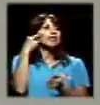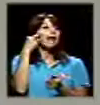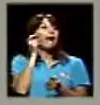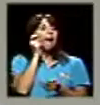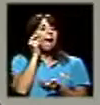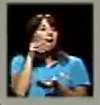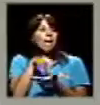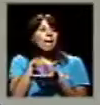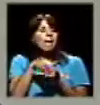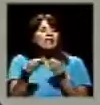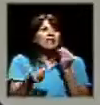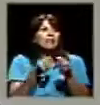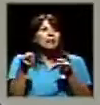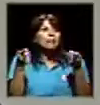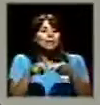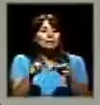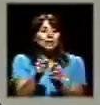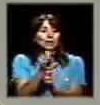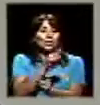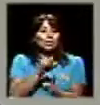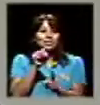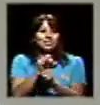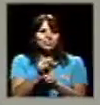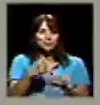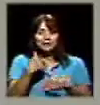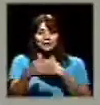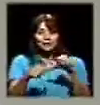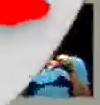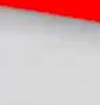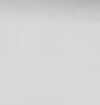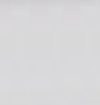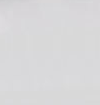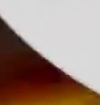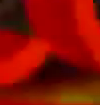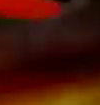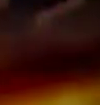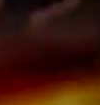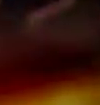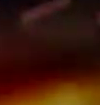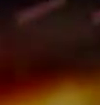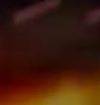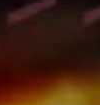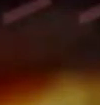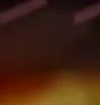curiosidad de qué pasa con las manzanas. Nosotros regresamos.